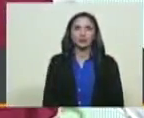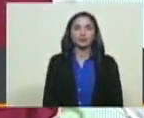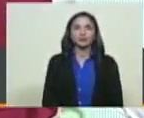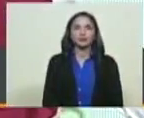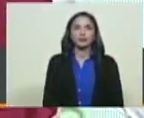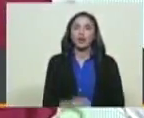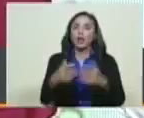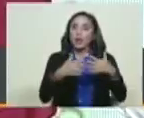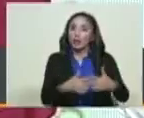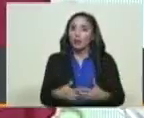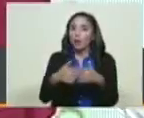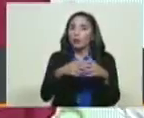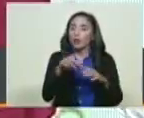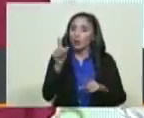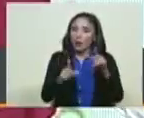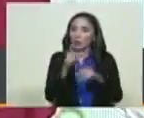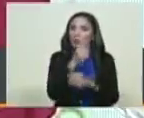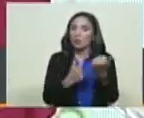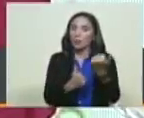de eeuu